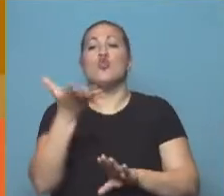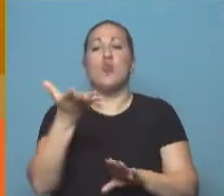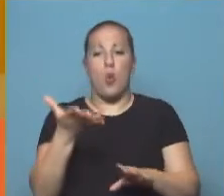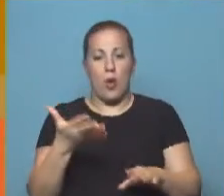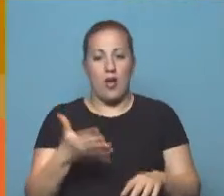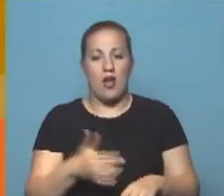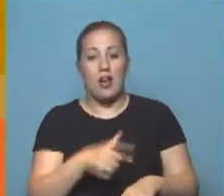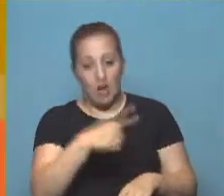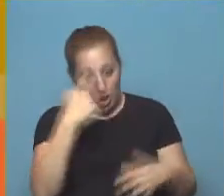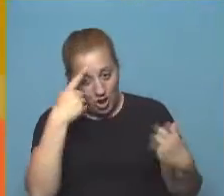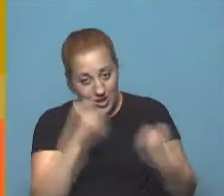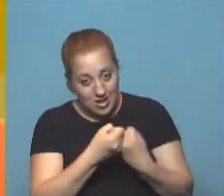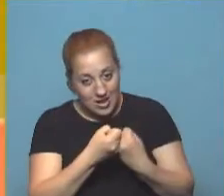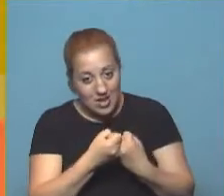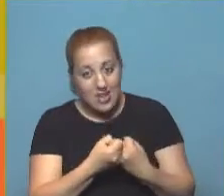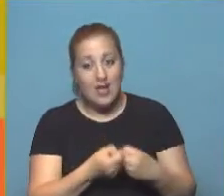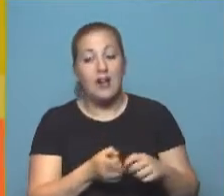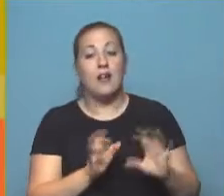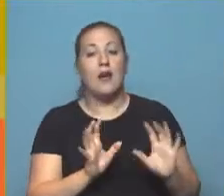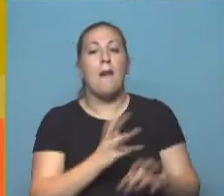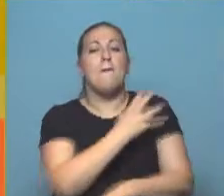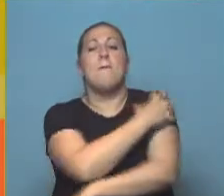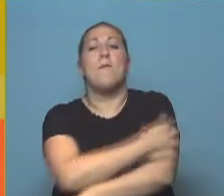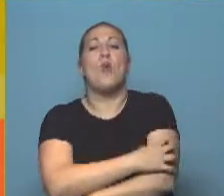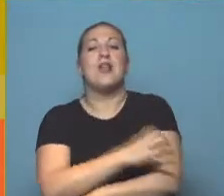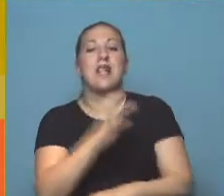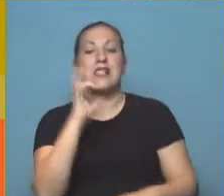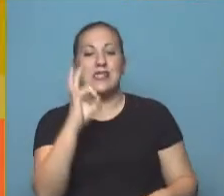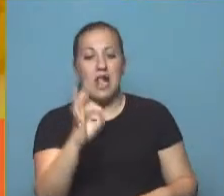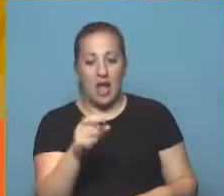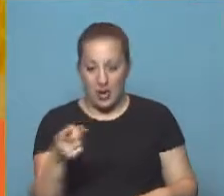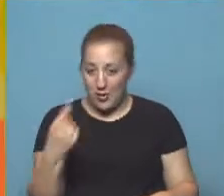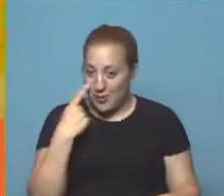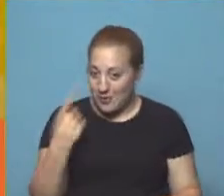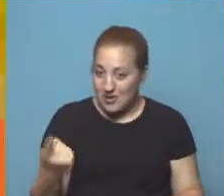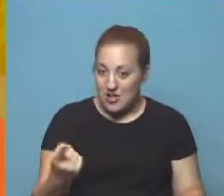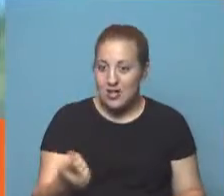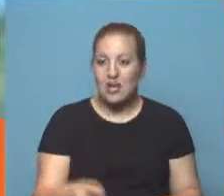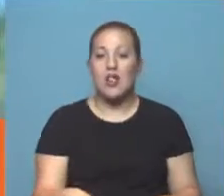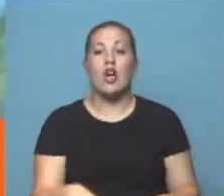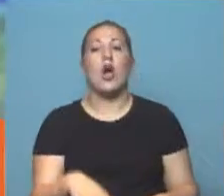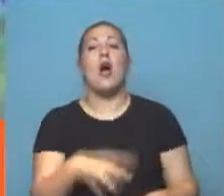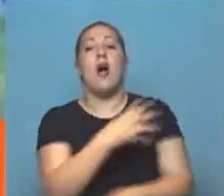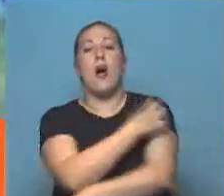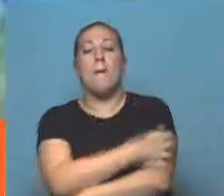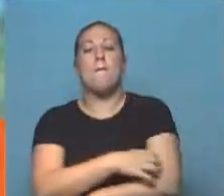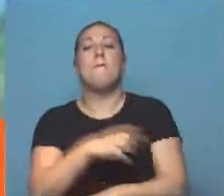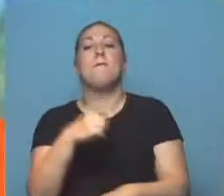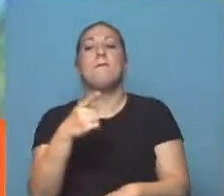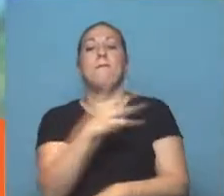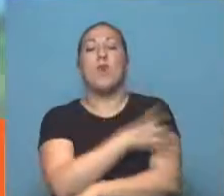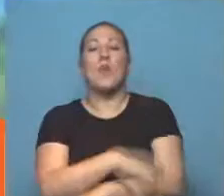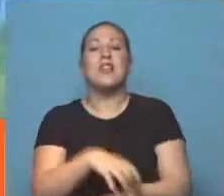y 5, ¿coincidís? Política, ¿cómo es? Pobreza CEO. Ah, ¿la viste? Claro. En vez de pobreza cero, CEO de